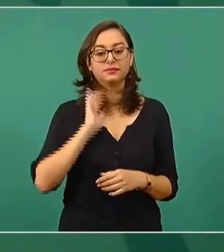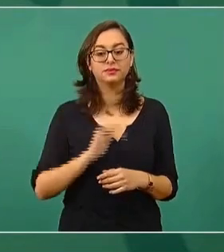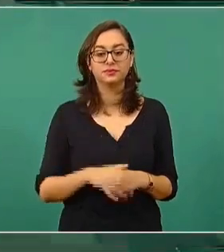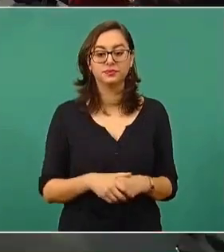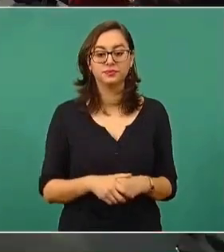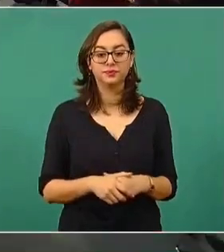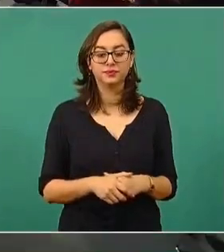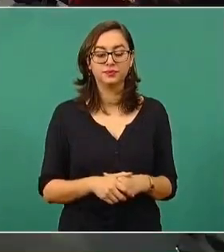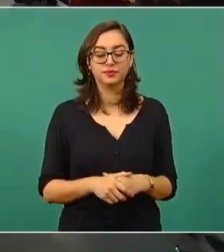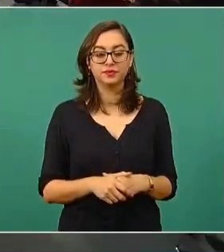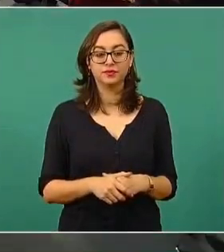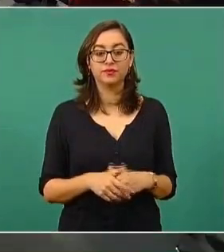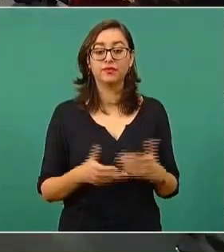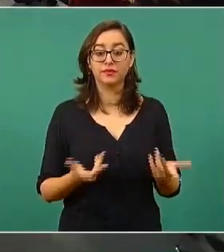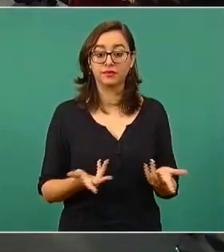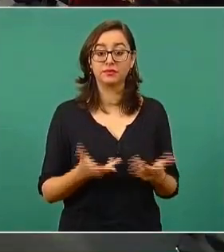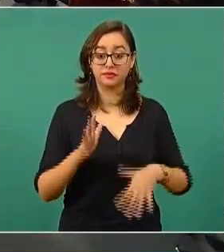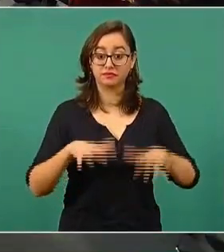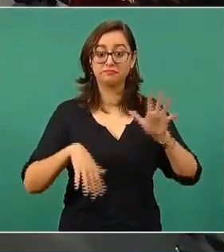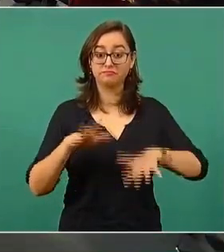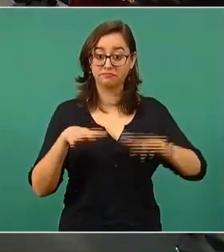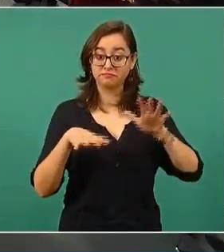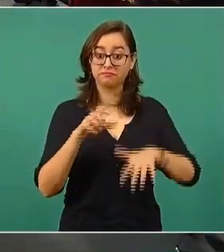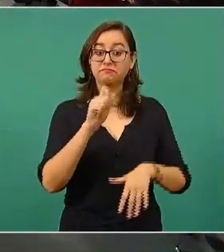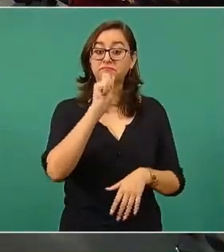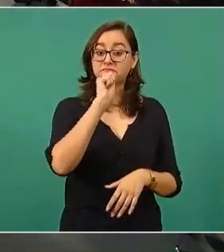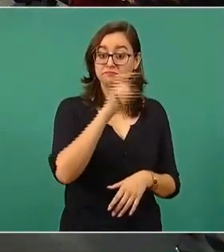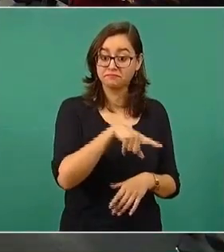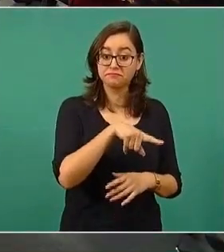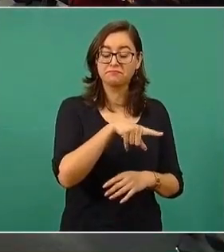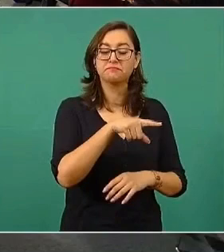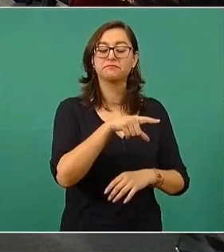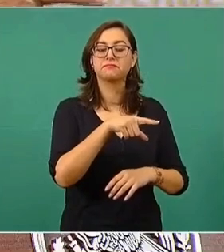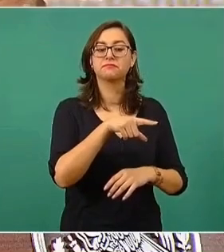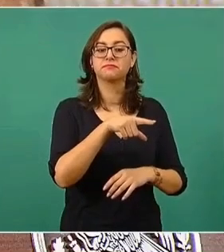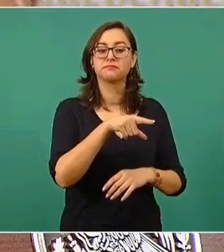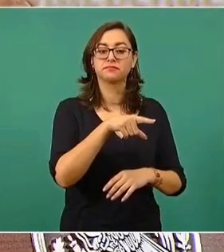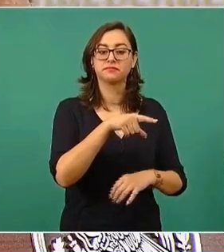Incluso a las empresas que producen